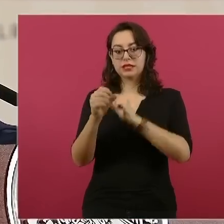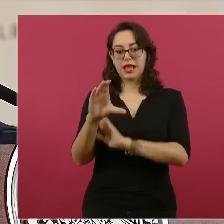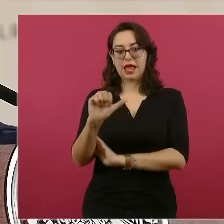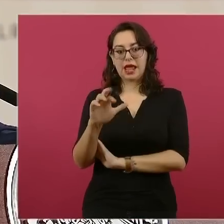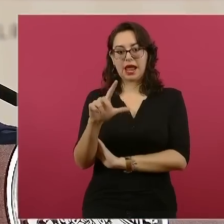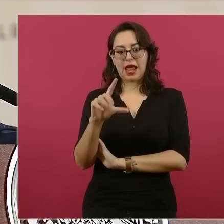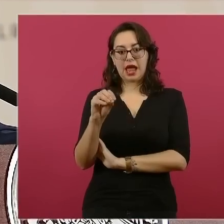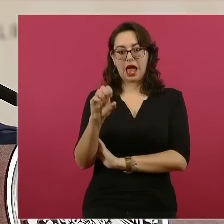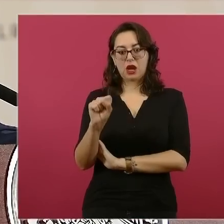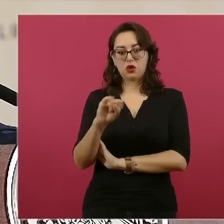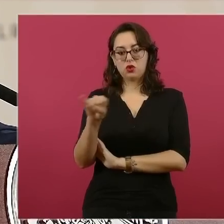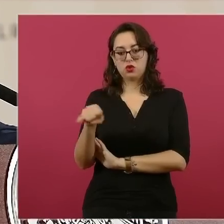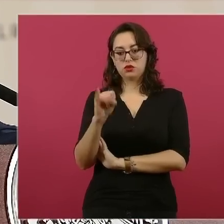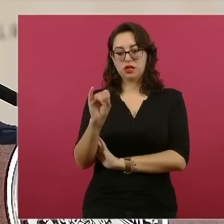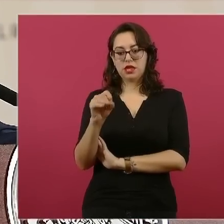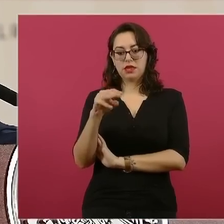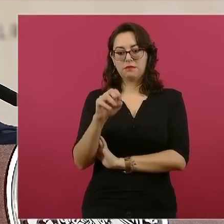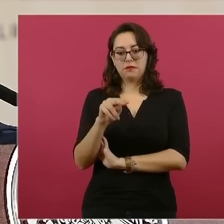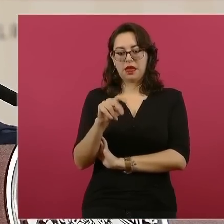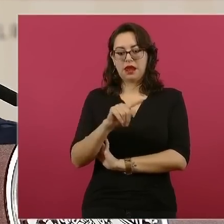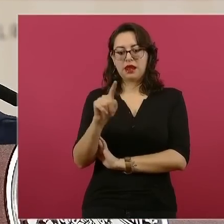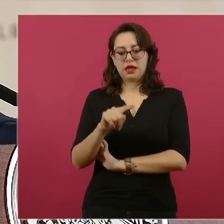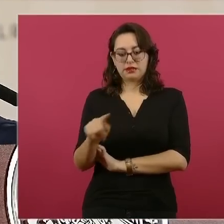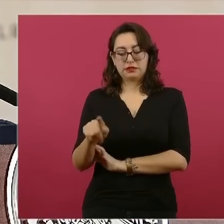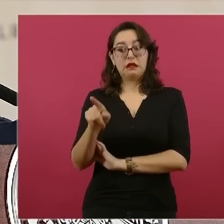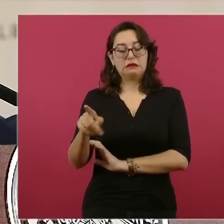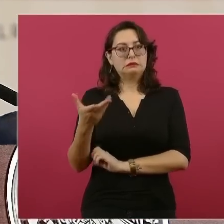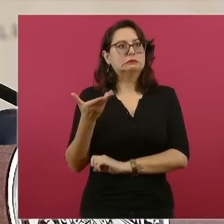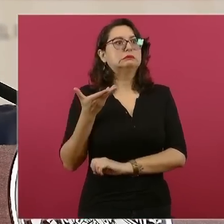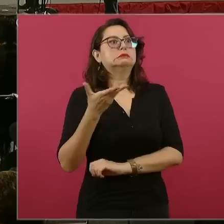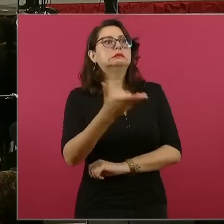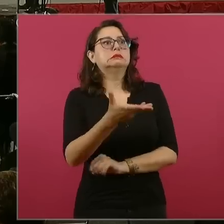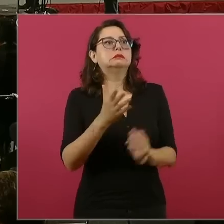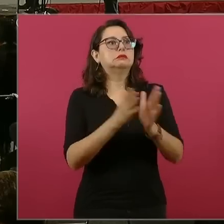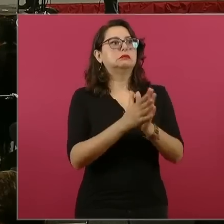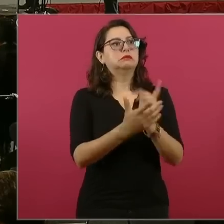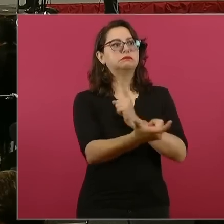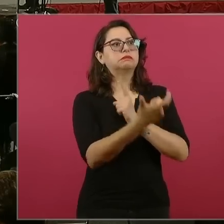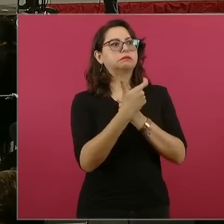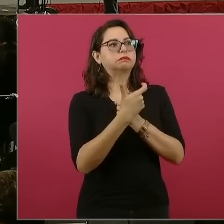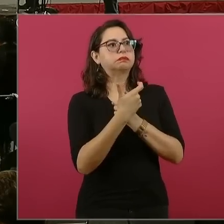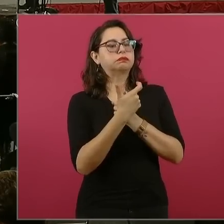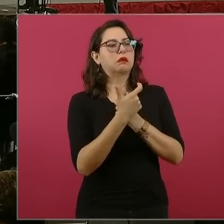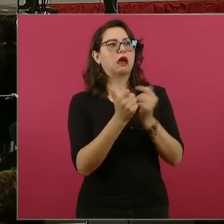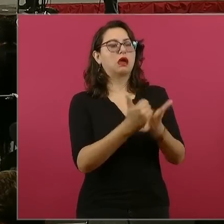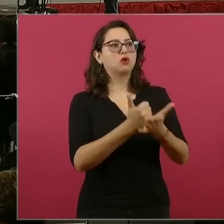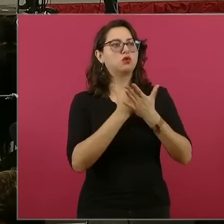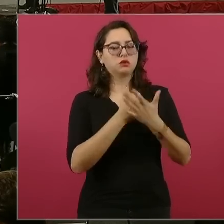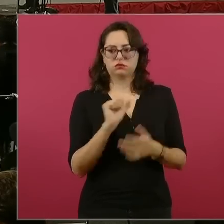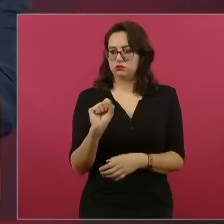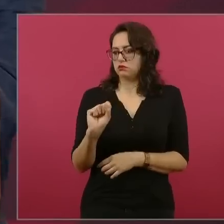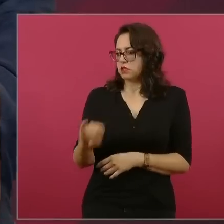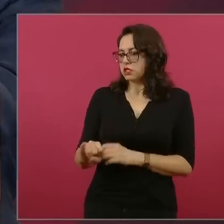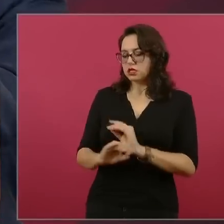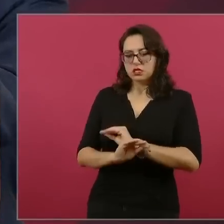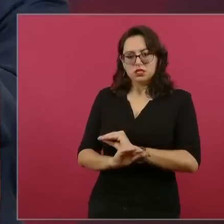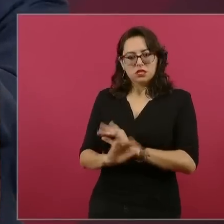se le dio la protección, pidió un carro blindado